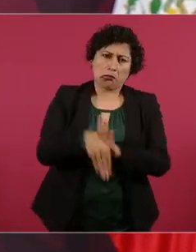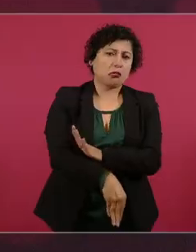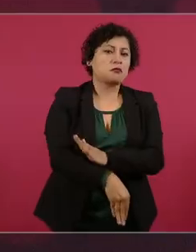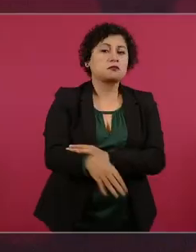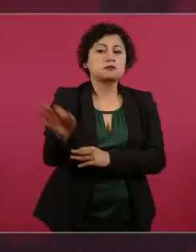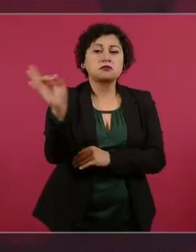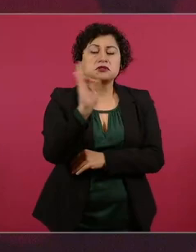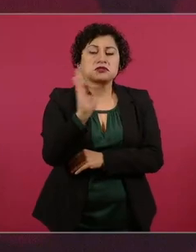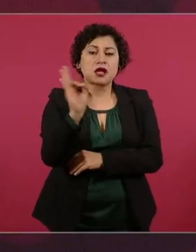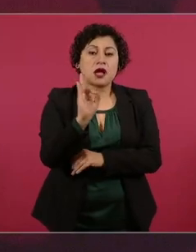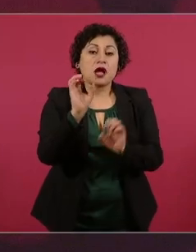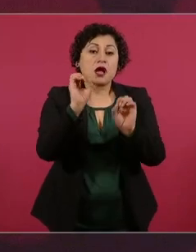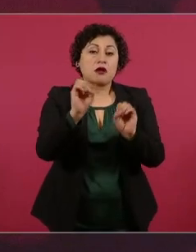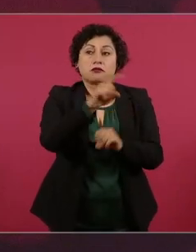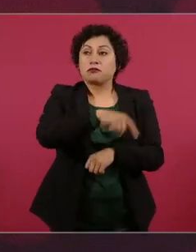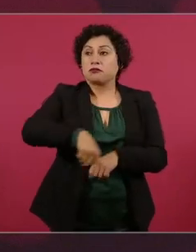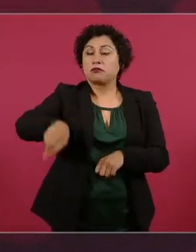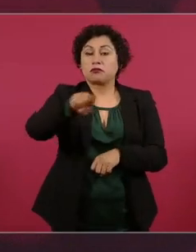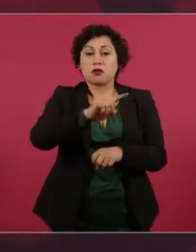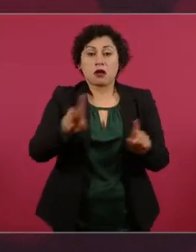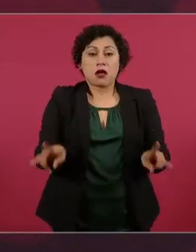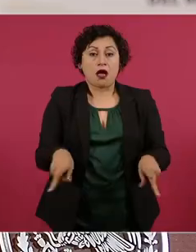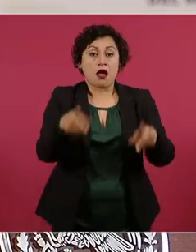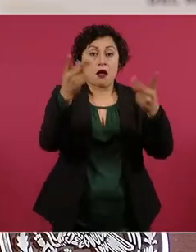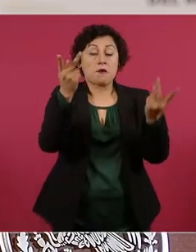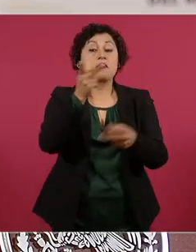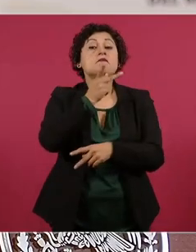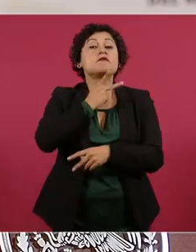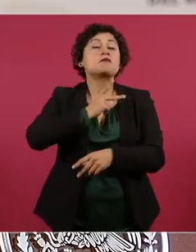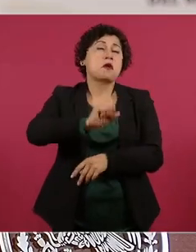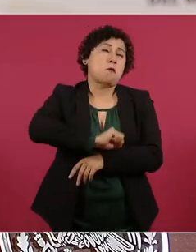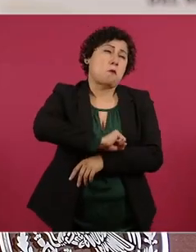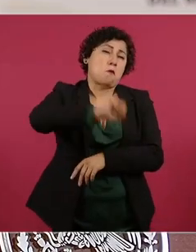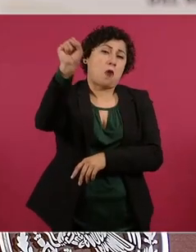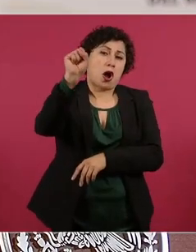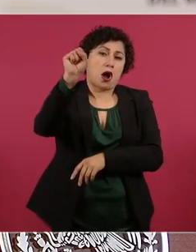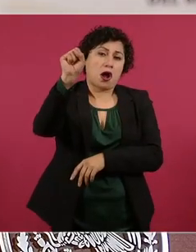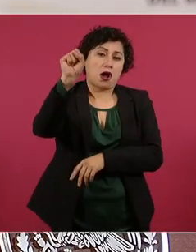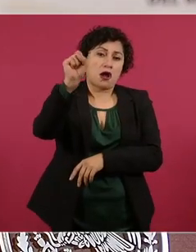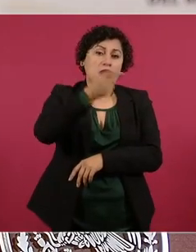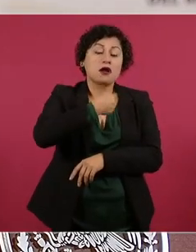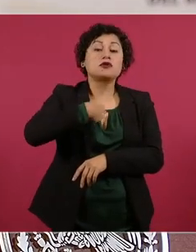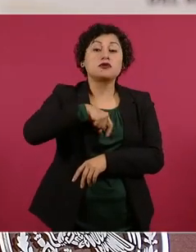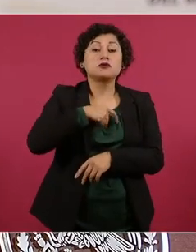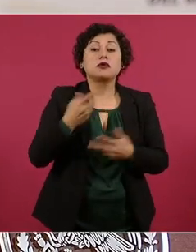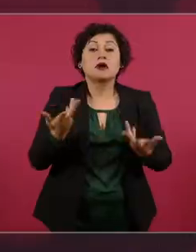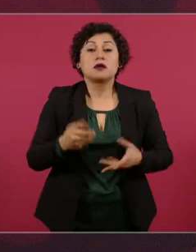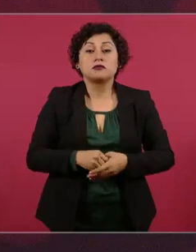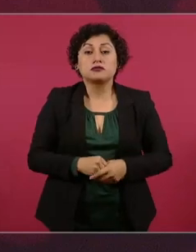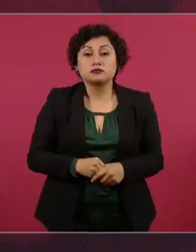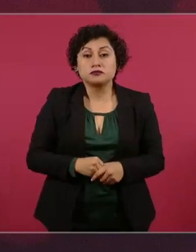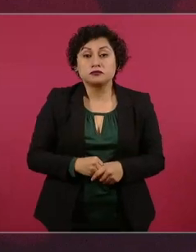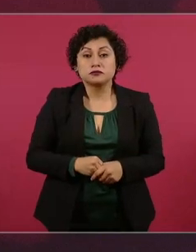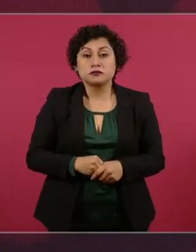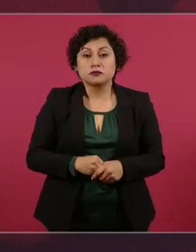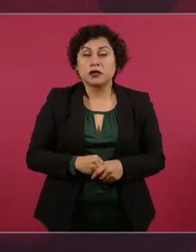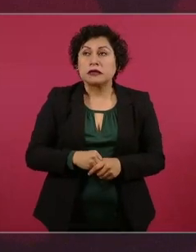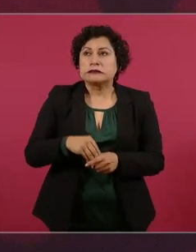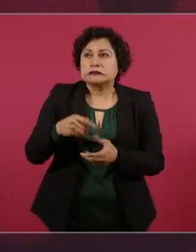las nubes. ¿Qué? ¿Vamos a subir nosotros el precio de la gasolina? No.